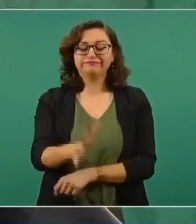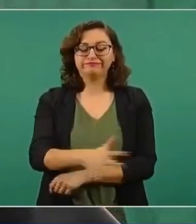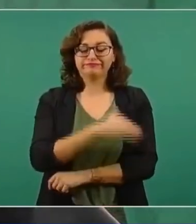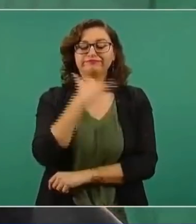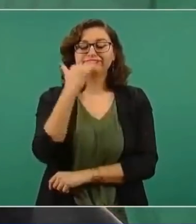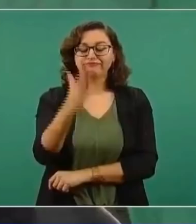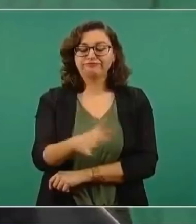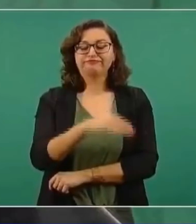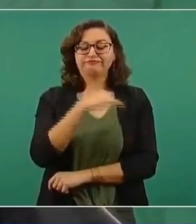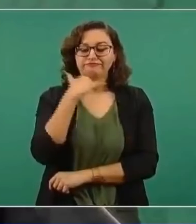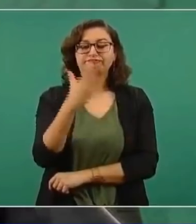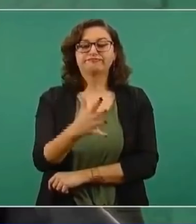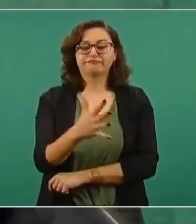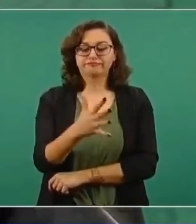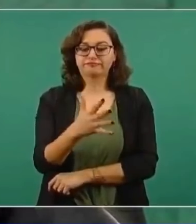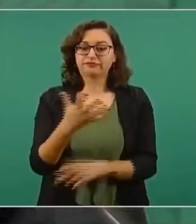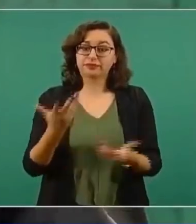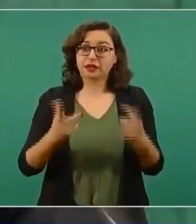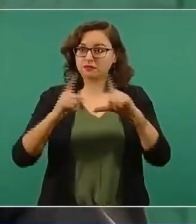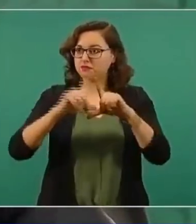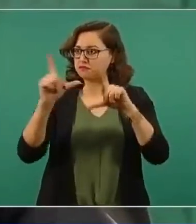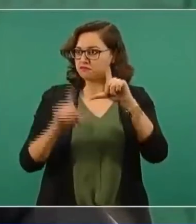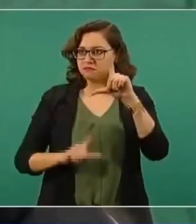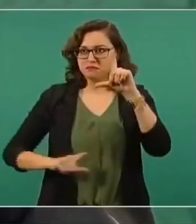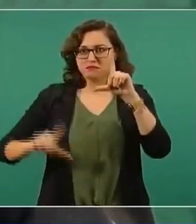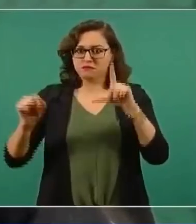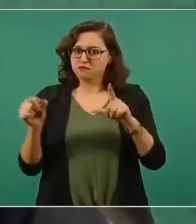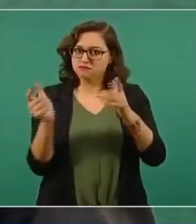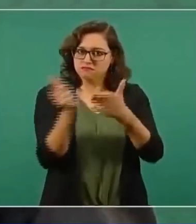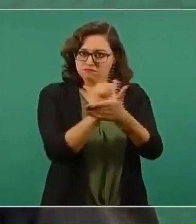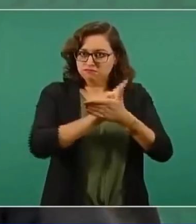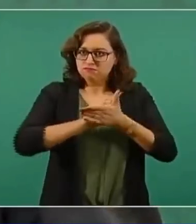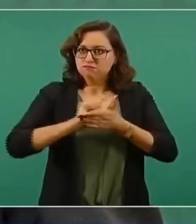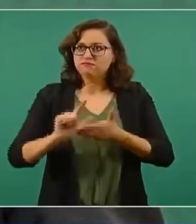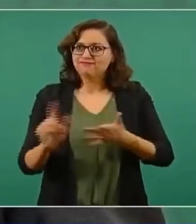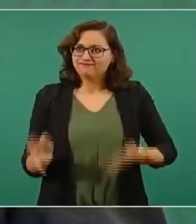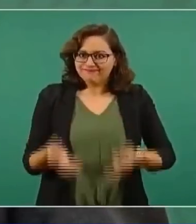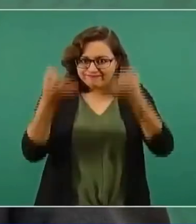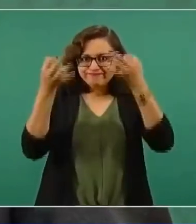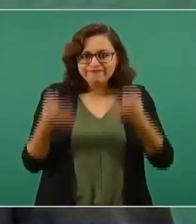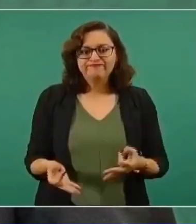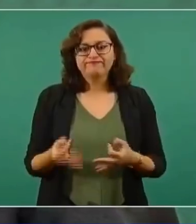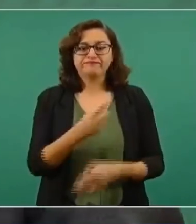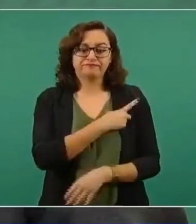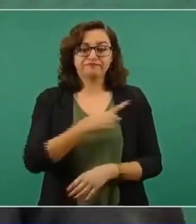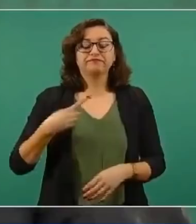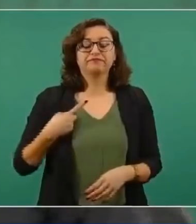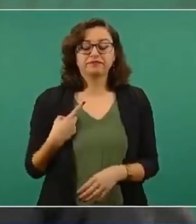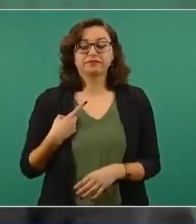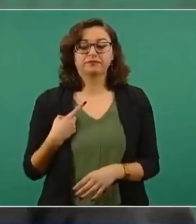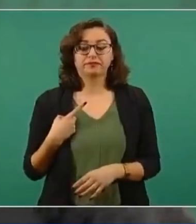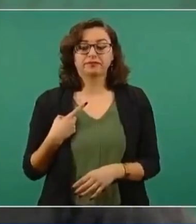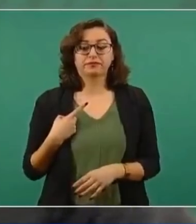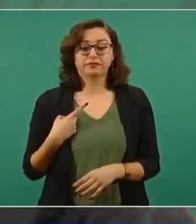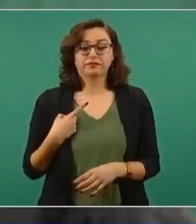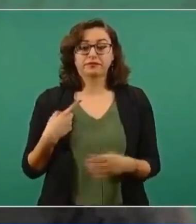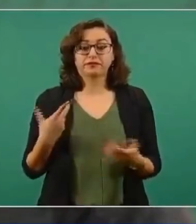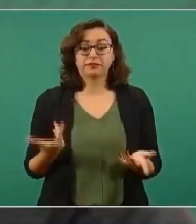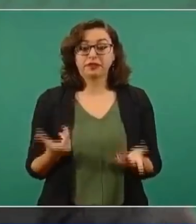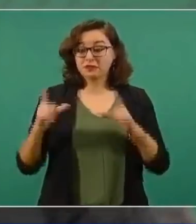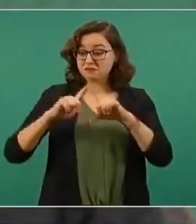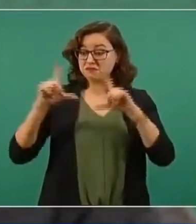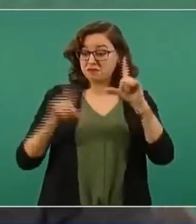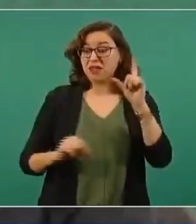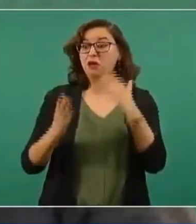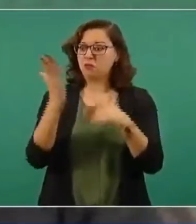y tenemos que limpiar de corrupción al país. La única posibilidad que tiene